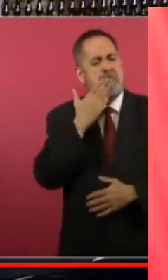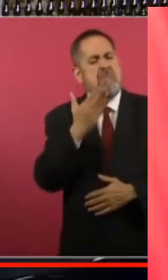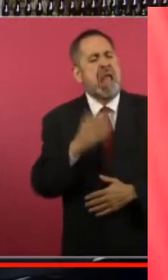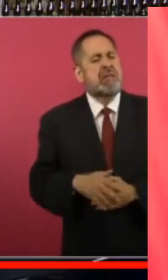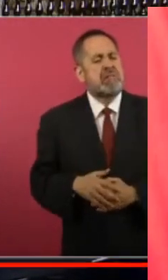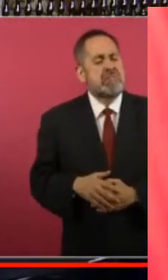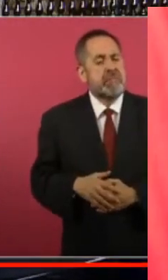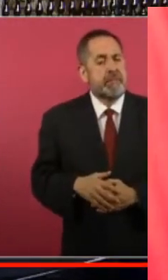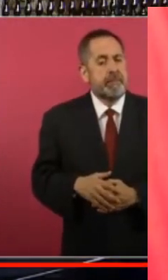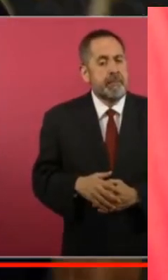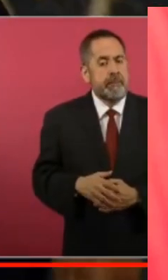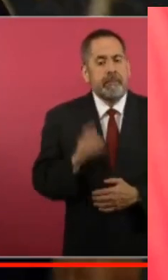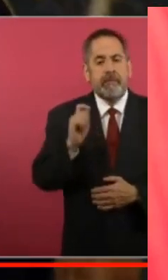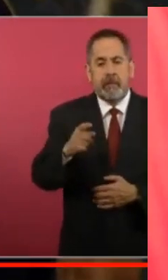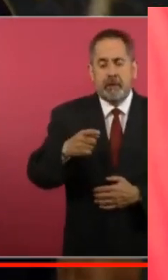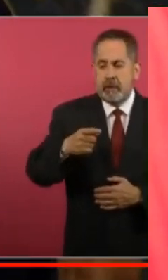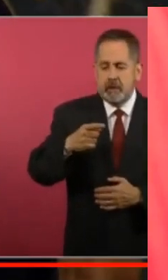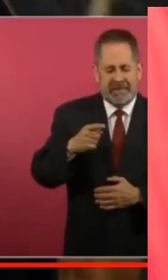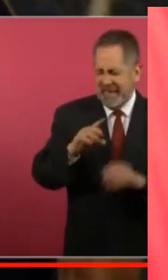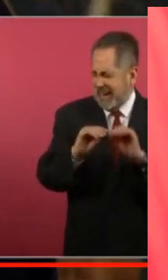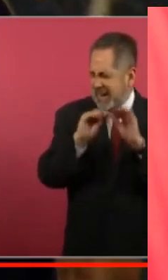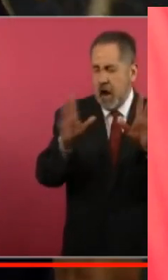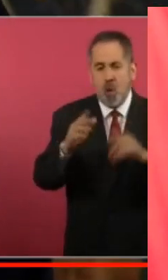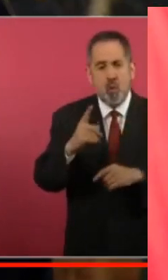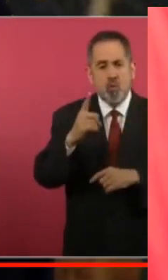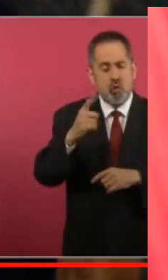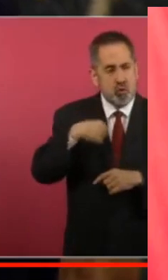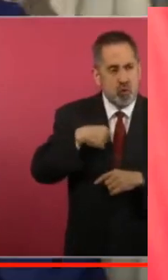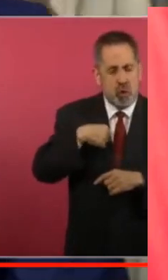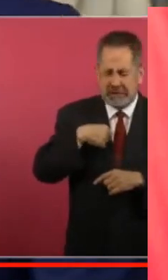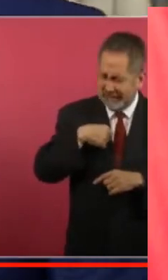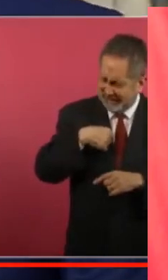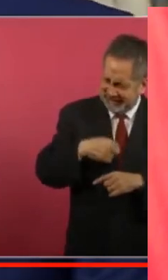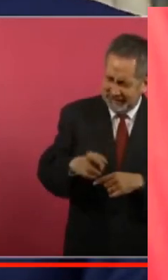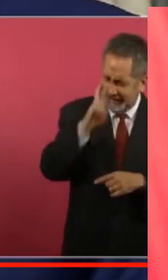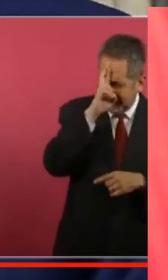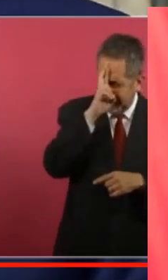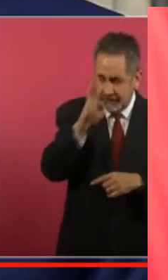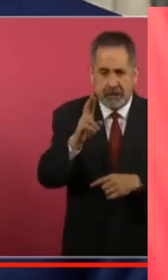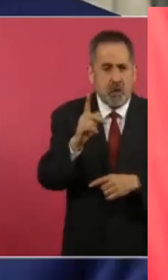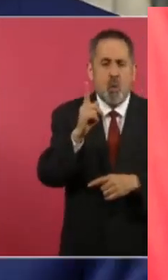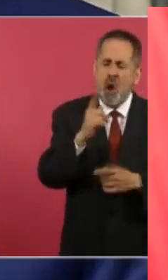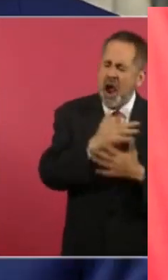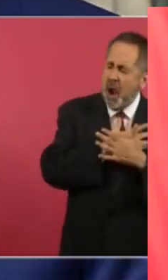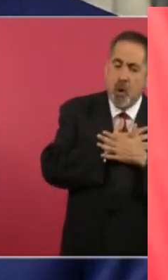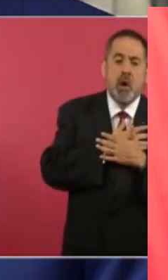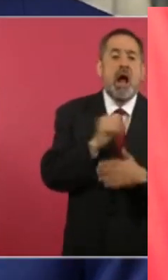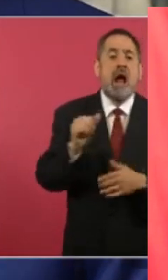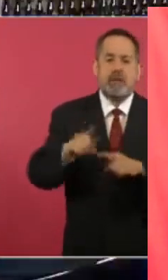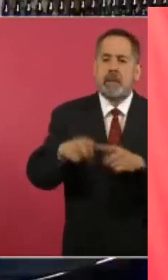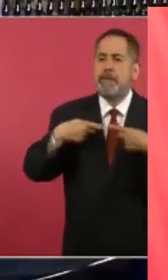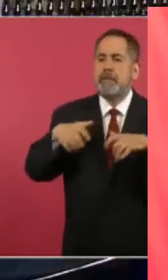Aún más, esto sin duda, mi respeto y el amor al